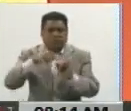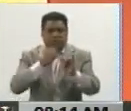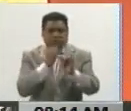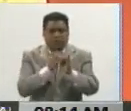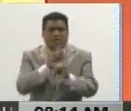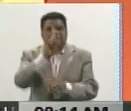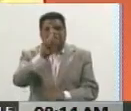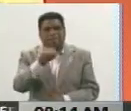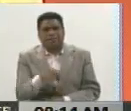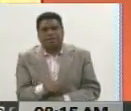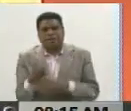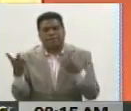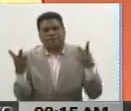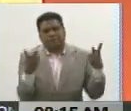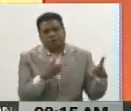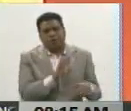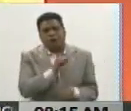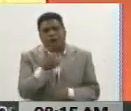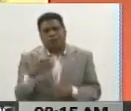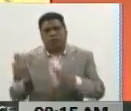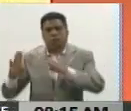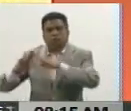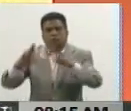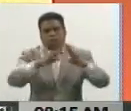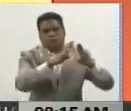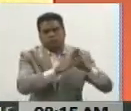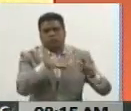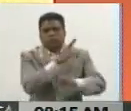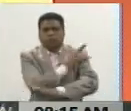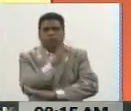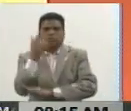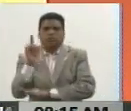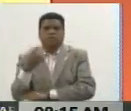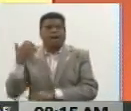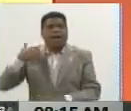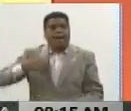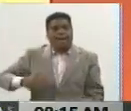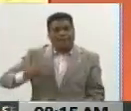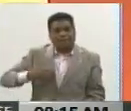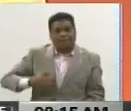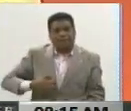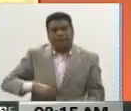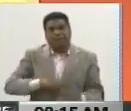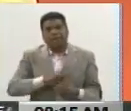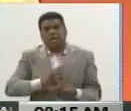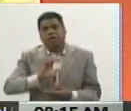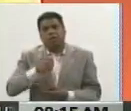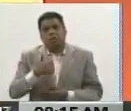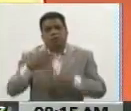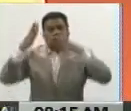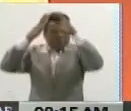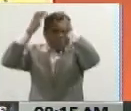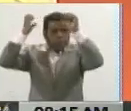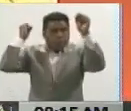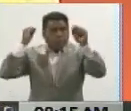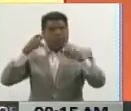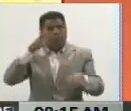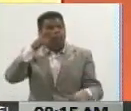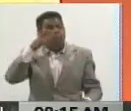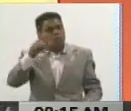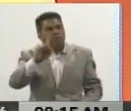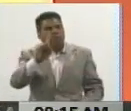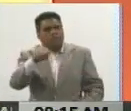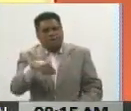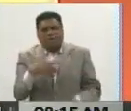hecho, tenemos una invitación de algunos colectivos ecologistas de Argentina. Y por la vía de la diplomacia de los pueblos, pues vamos